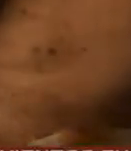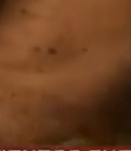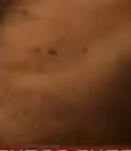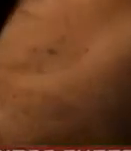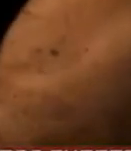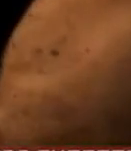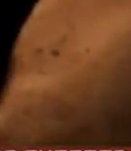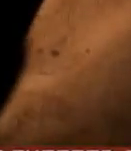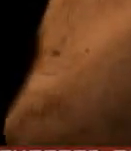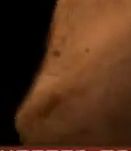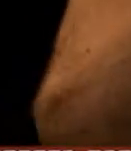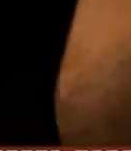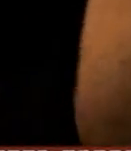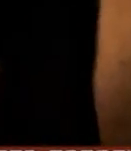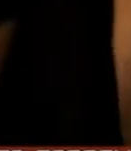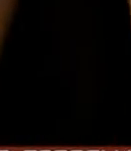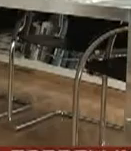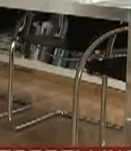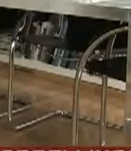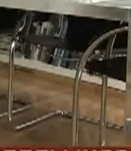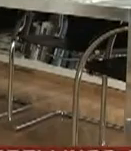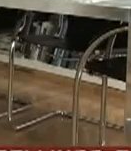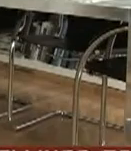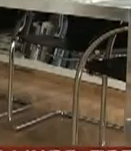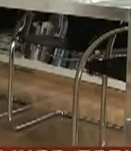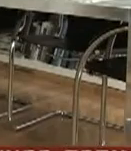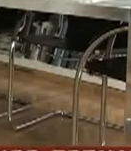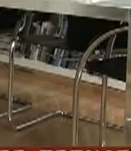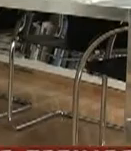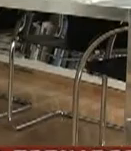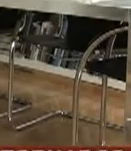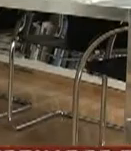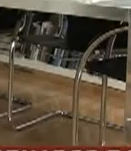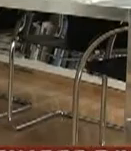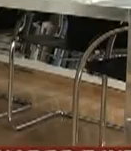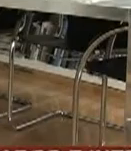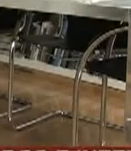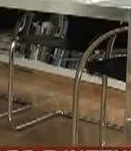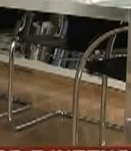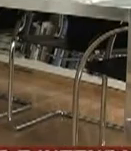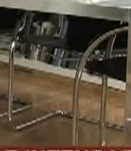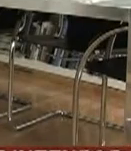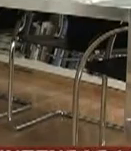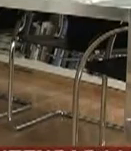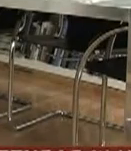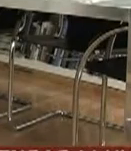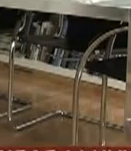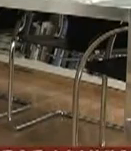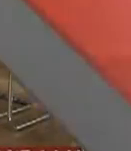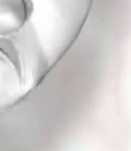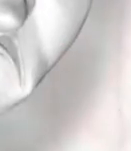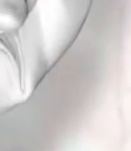nacional, particularmente en proyectos como la revista Nexos, que actualmente dirige.